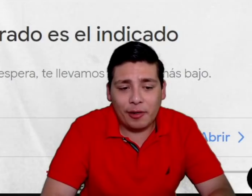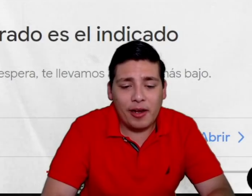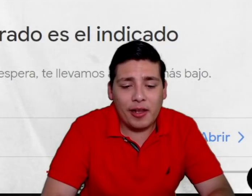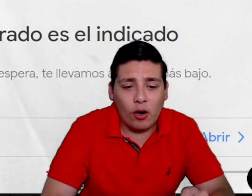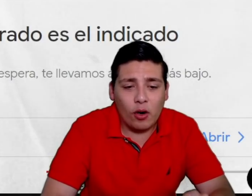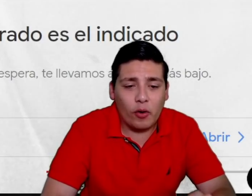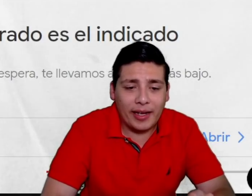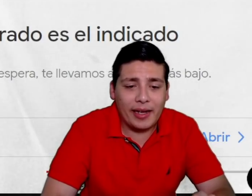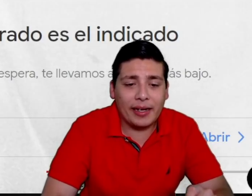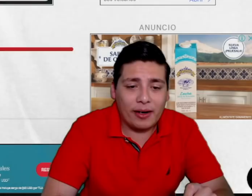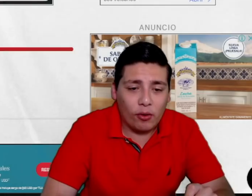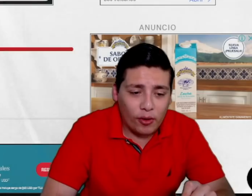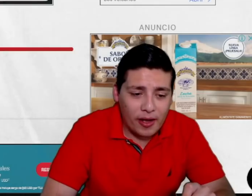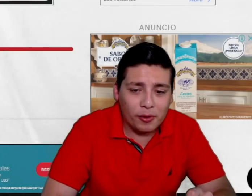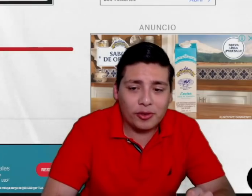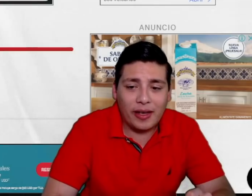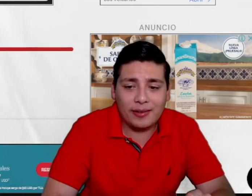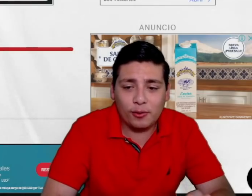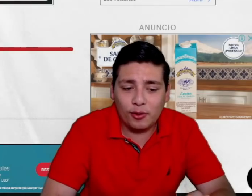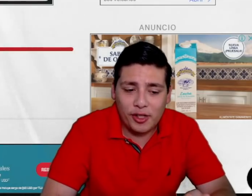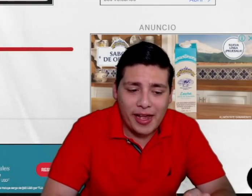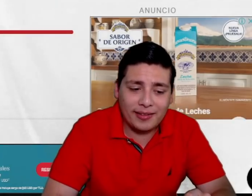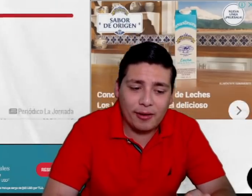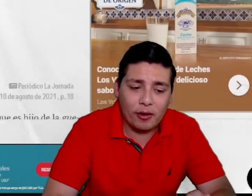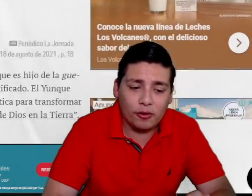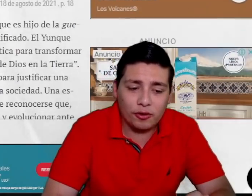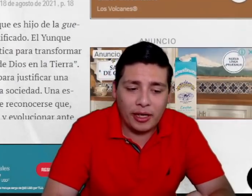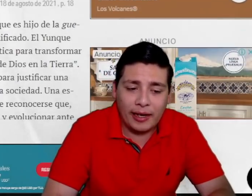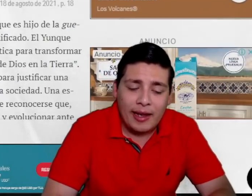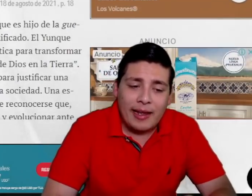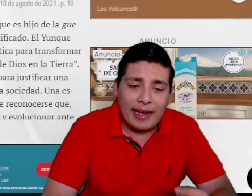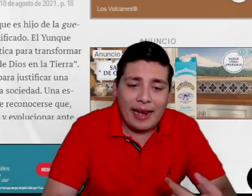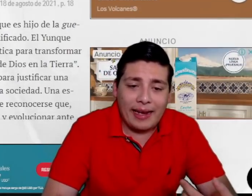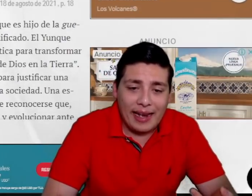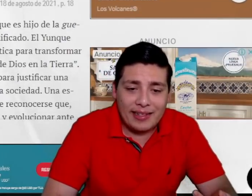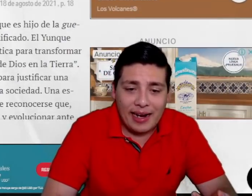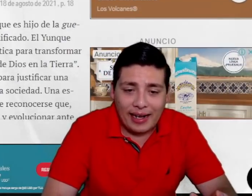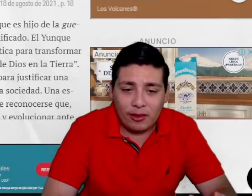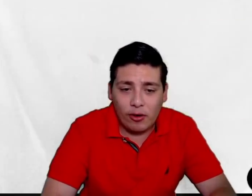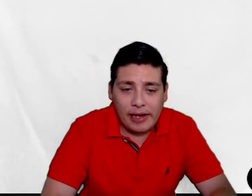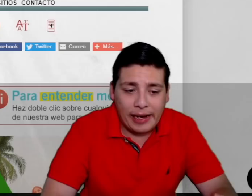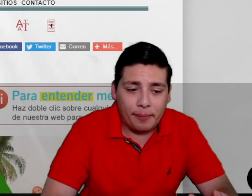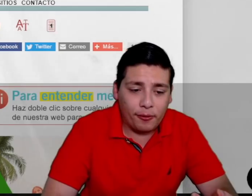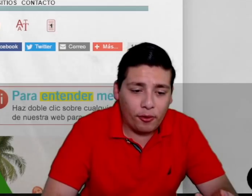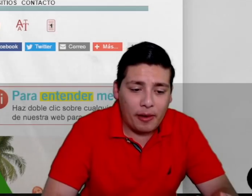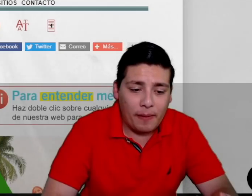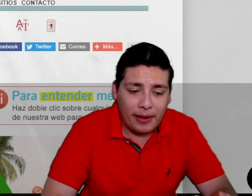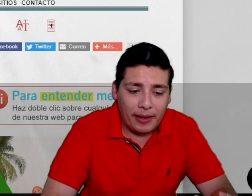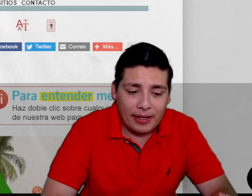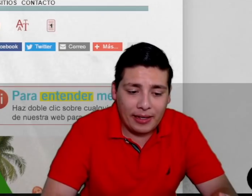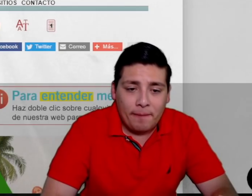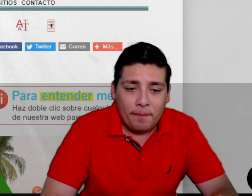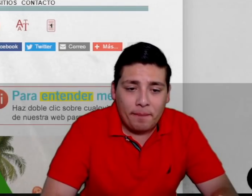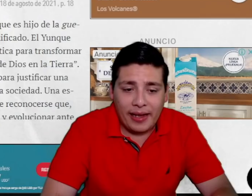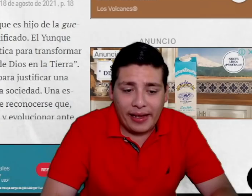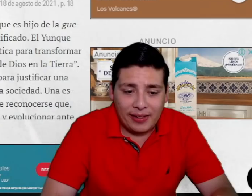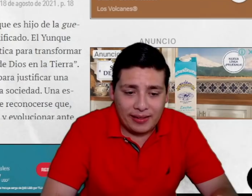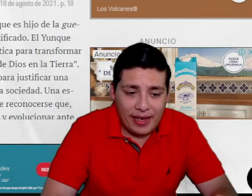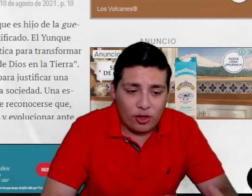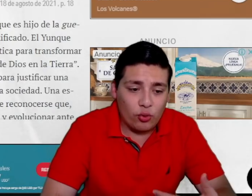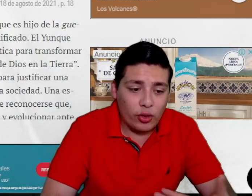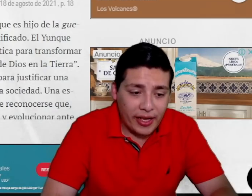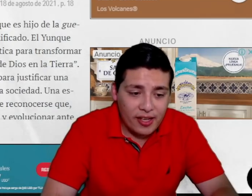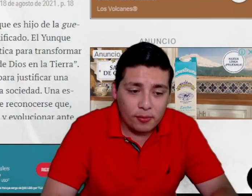Andrés Manuel. Y ojo aquí, recordemos que hace unos días he ido a conocer que la Iglesia Católica pues forma parte de